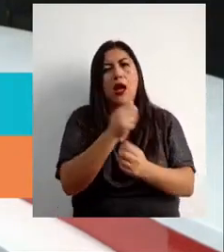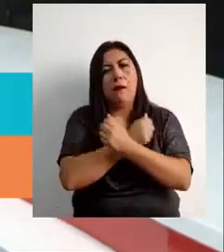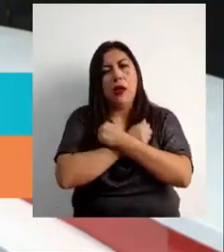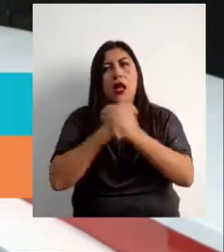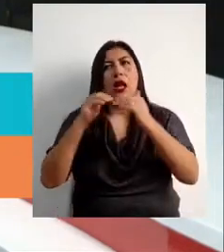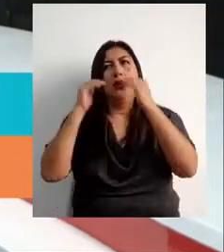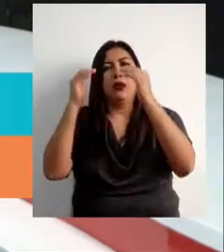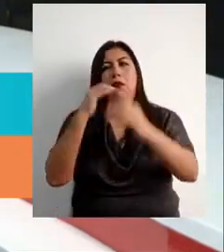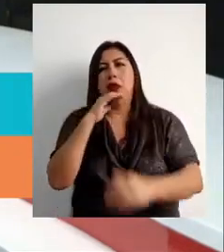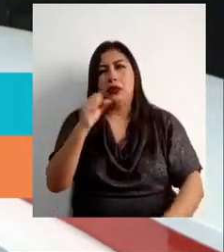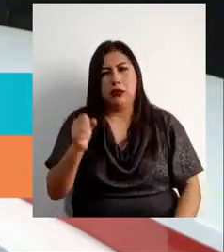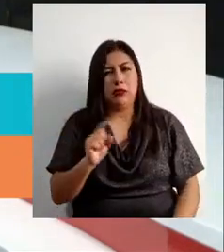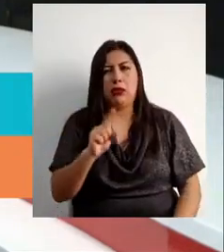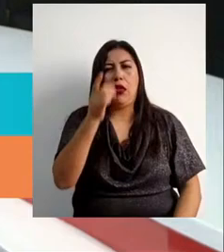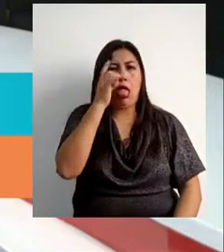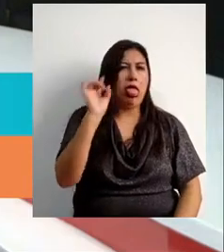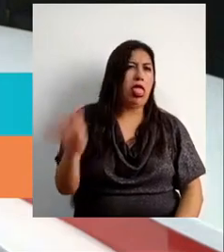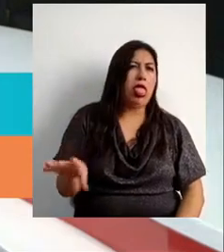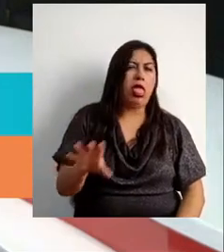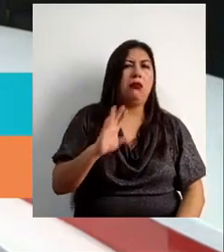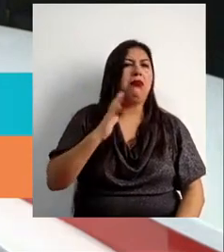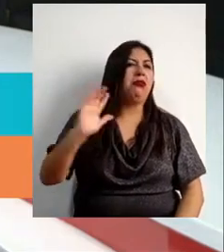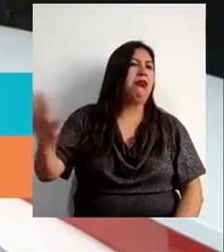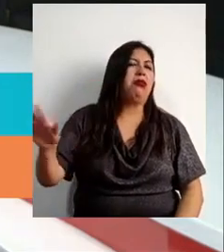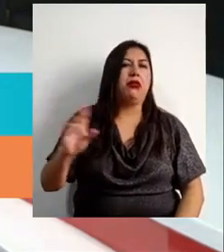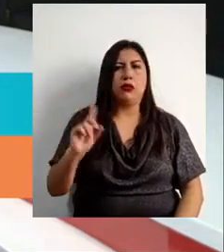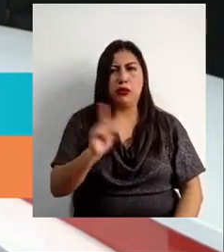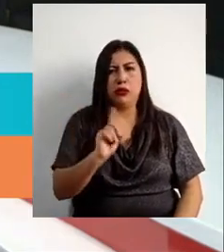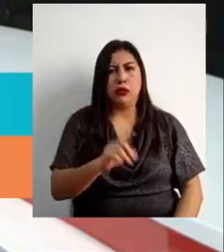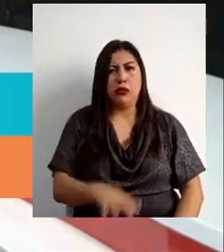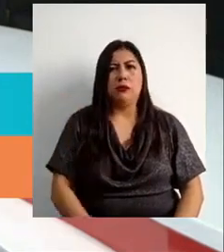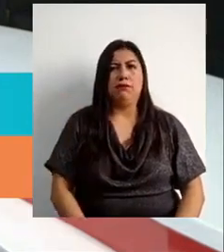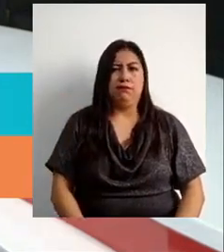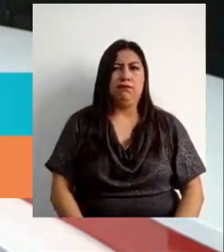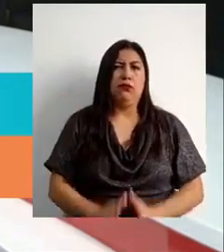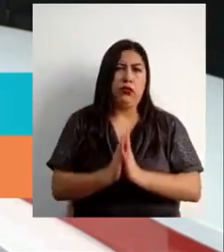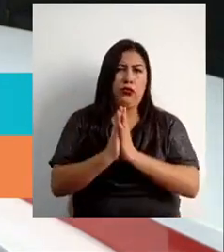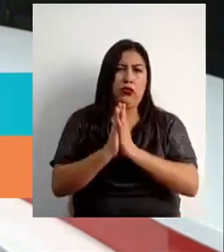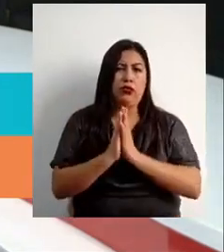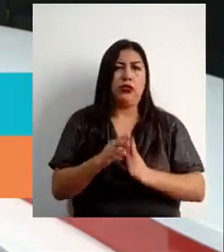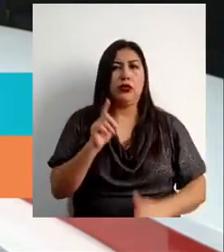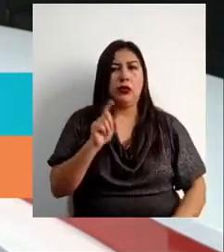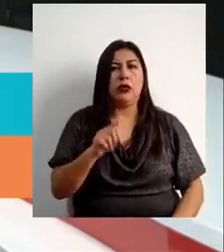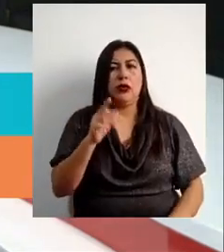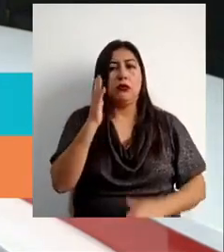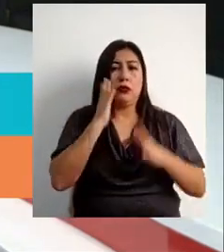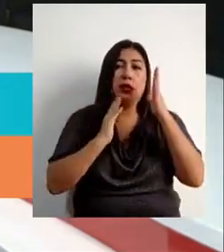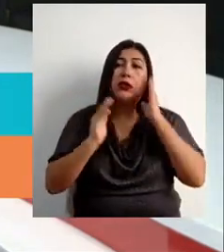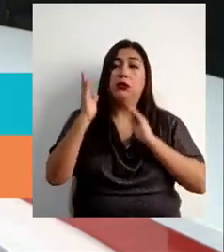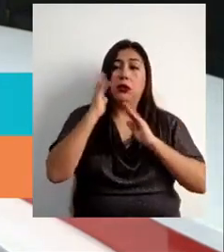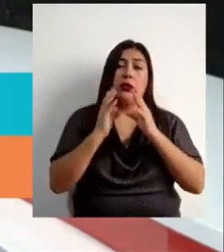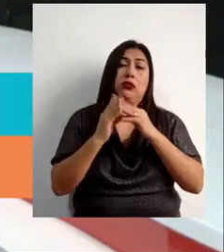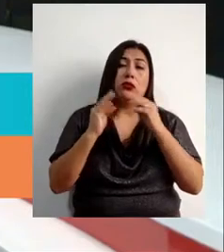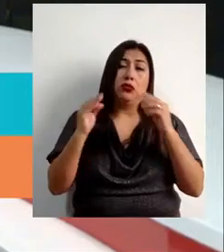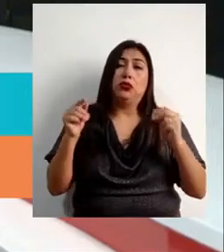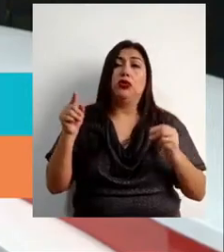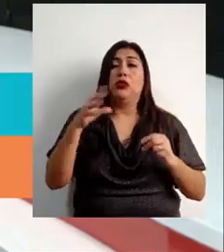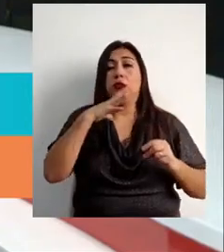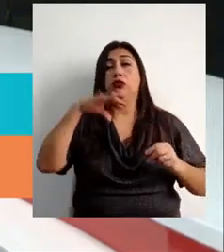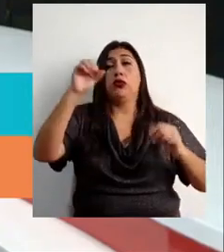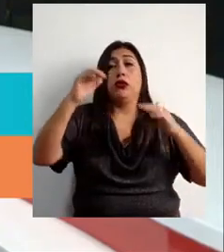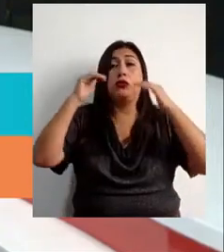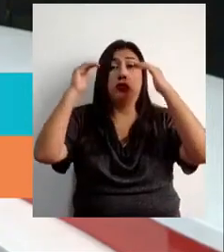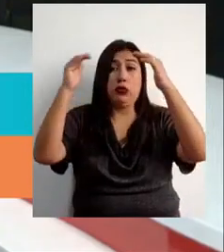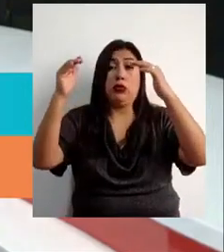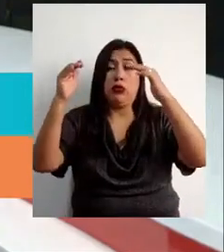mayores. Así no es. Dejarlos de lado. Por favor, la experiencia que tienen es riquísima y pueden aprender muchísimo los